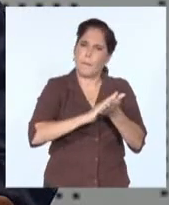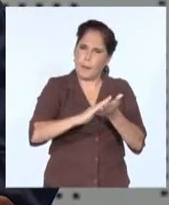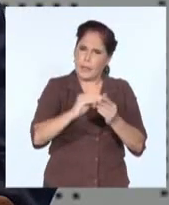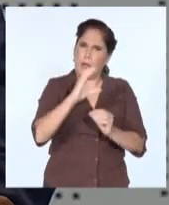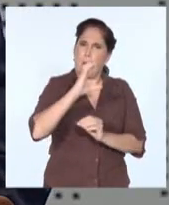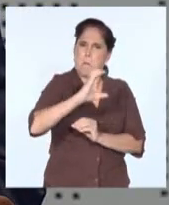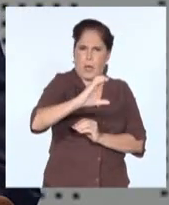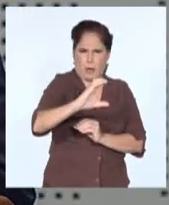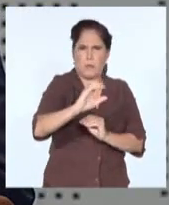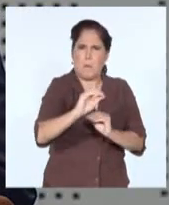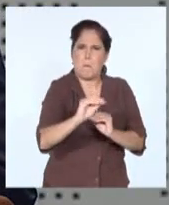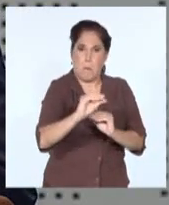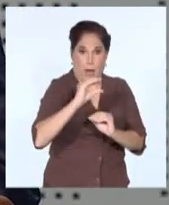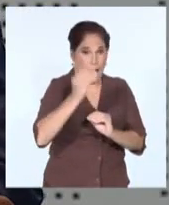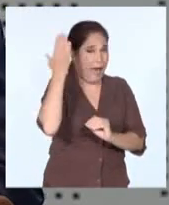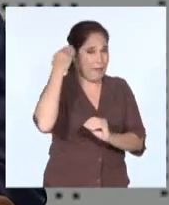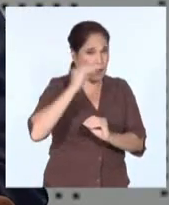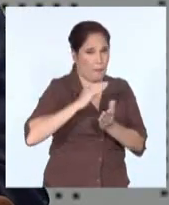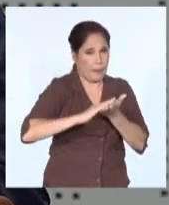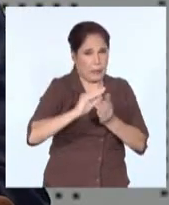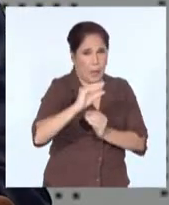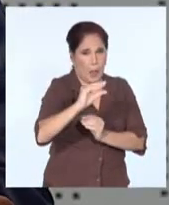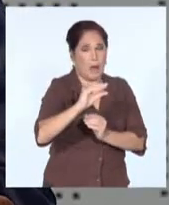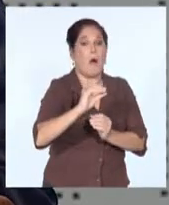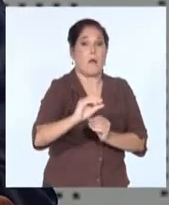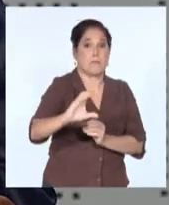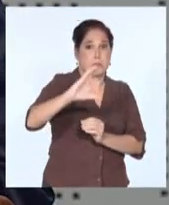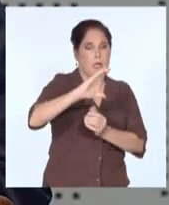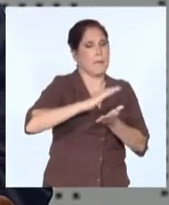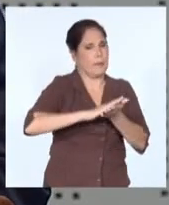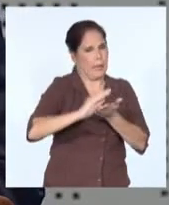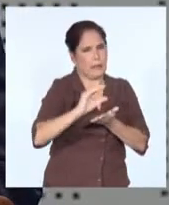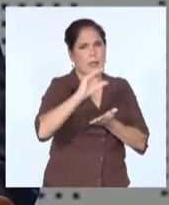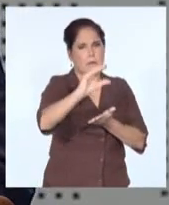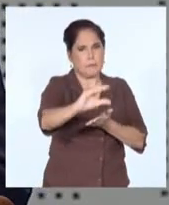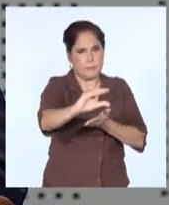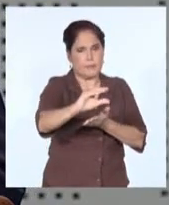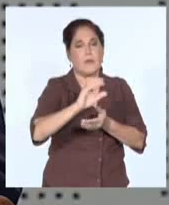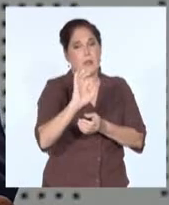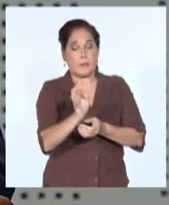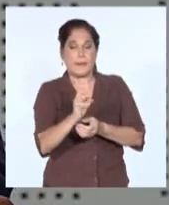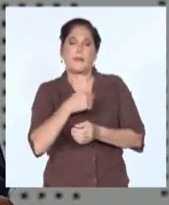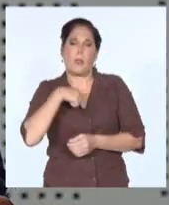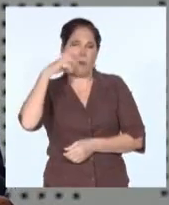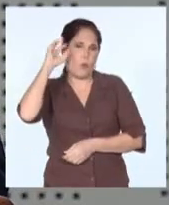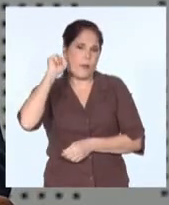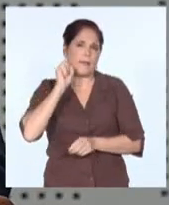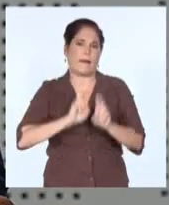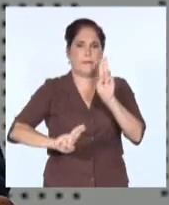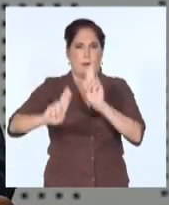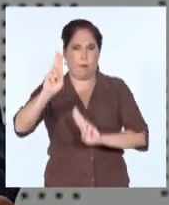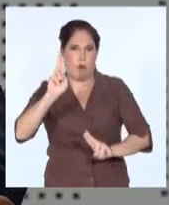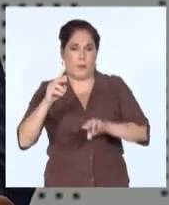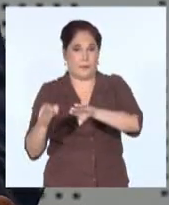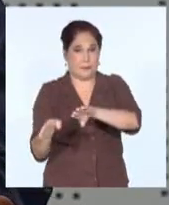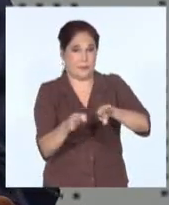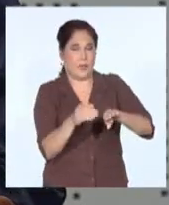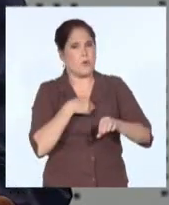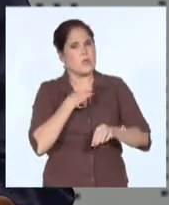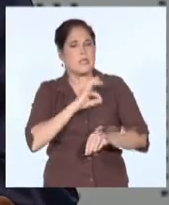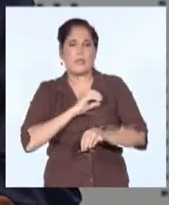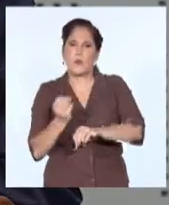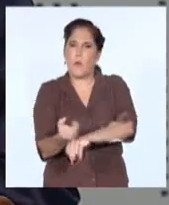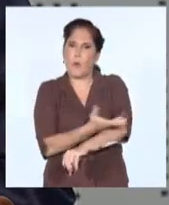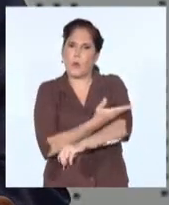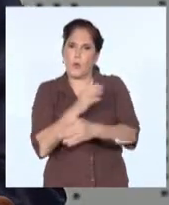desarrollo con problemas fiscales. Asimismo, nos enorgullecemos en la presencia del